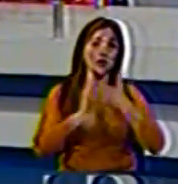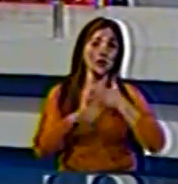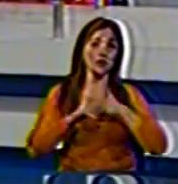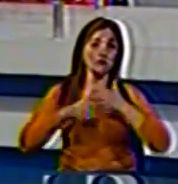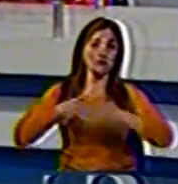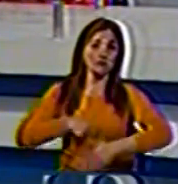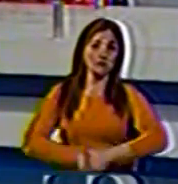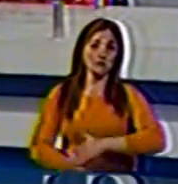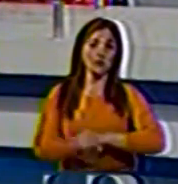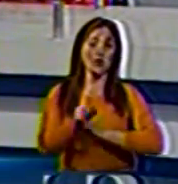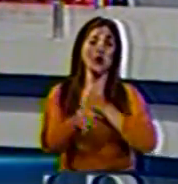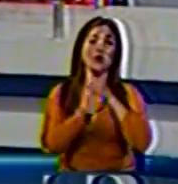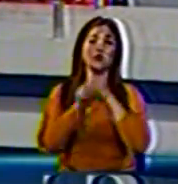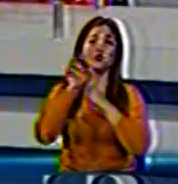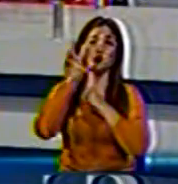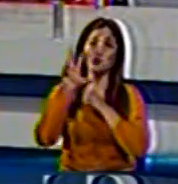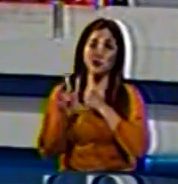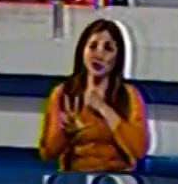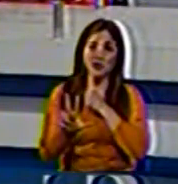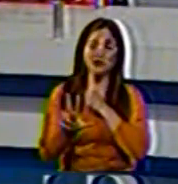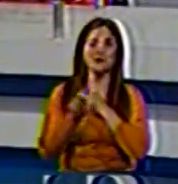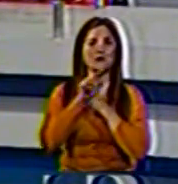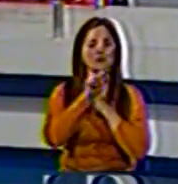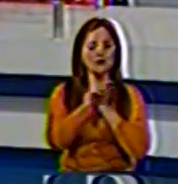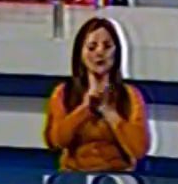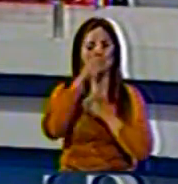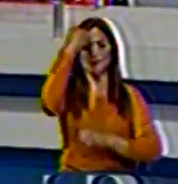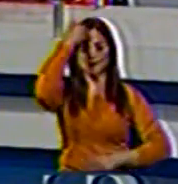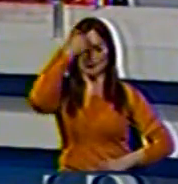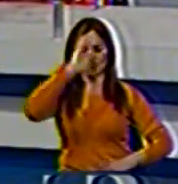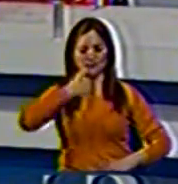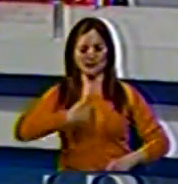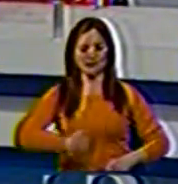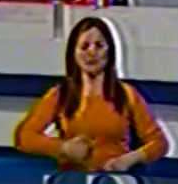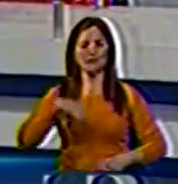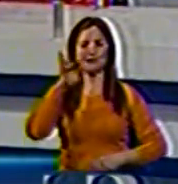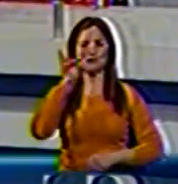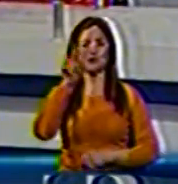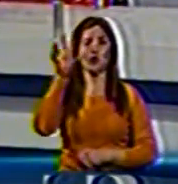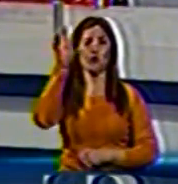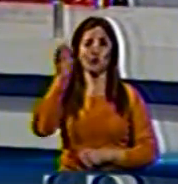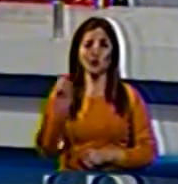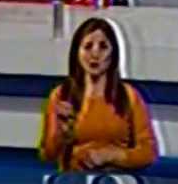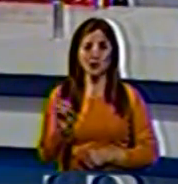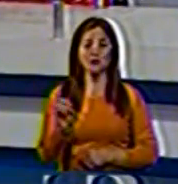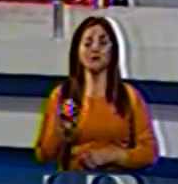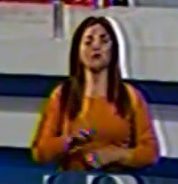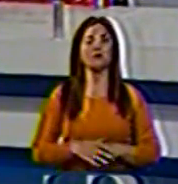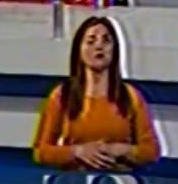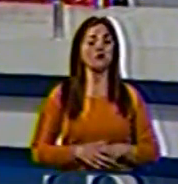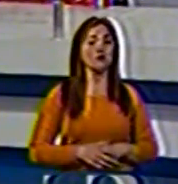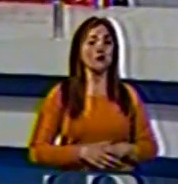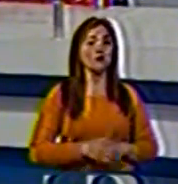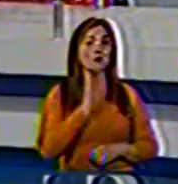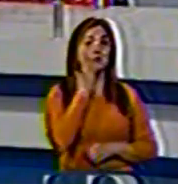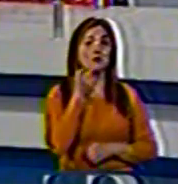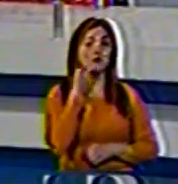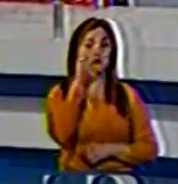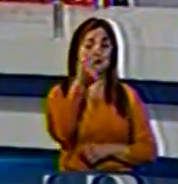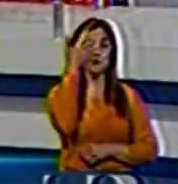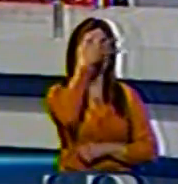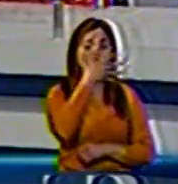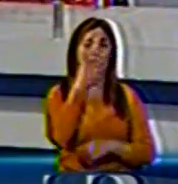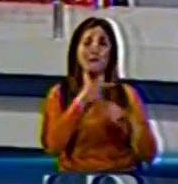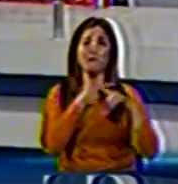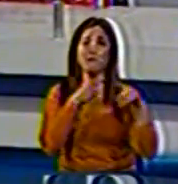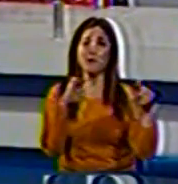hija de sólo tres años quien padece de una parálisis cerebral del 82% la madre señala que en esmeraldas hay varios